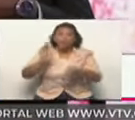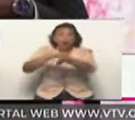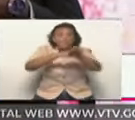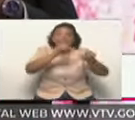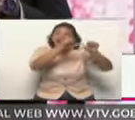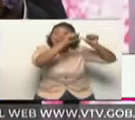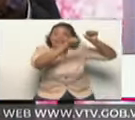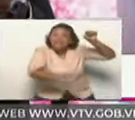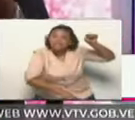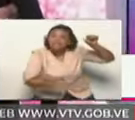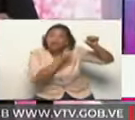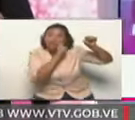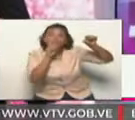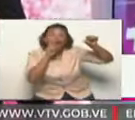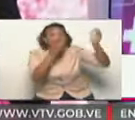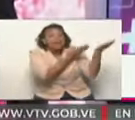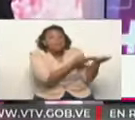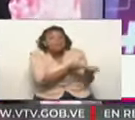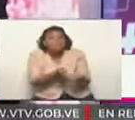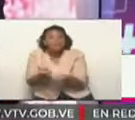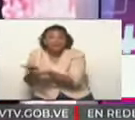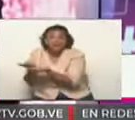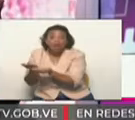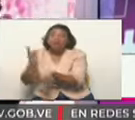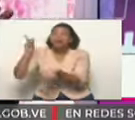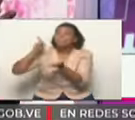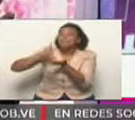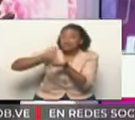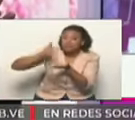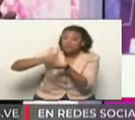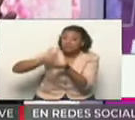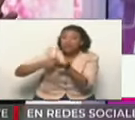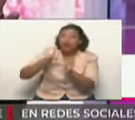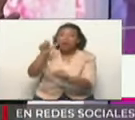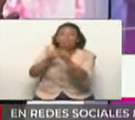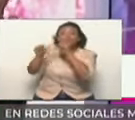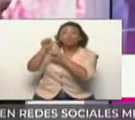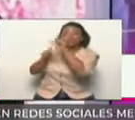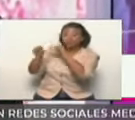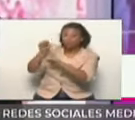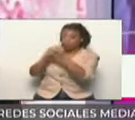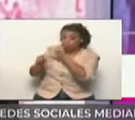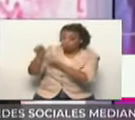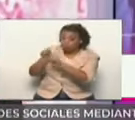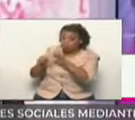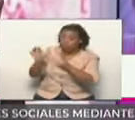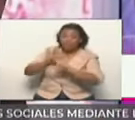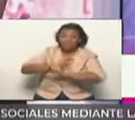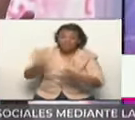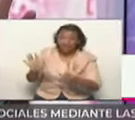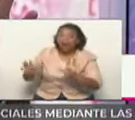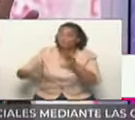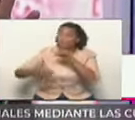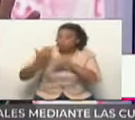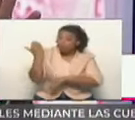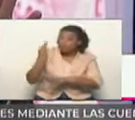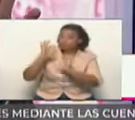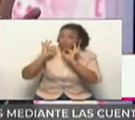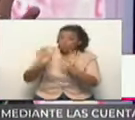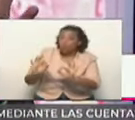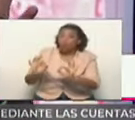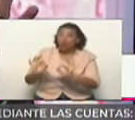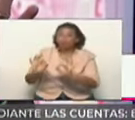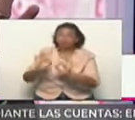lista de invitados para participar como socios, que fue la modalidad que parece que se